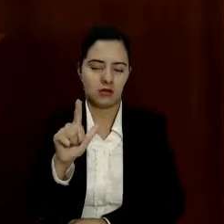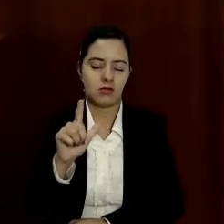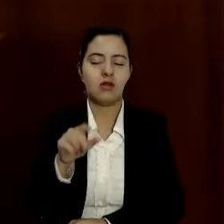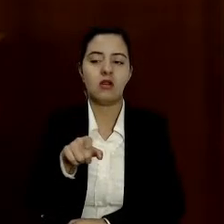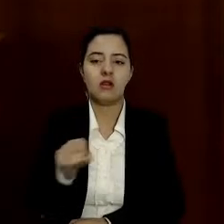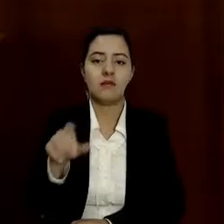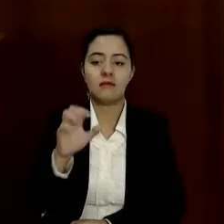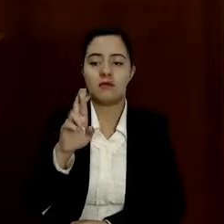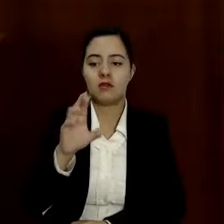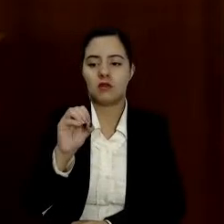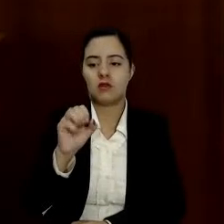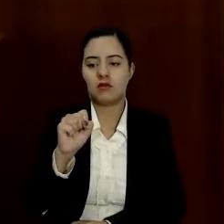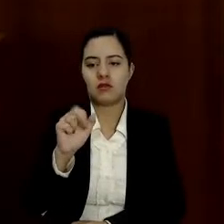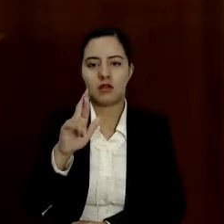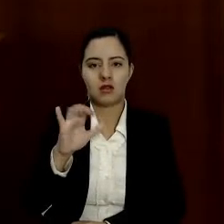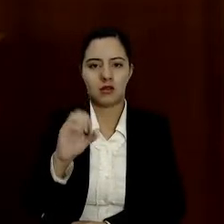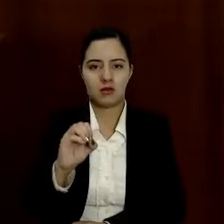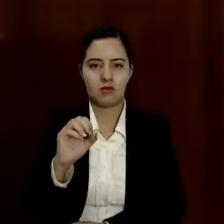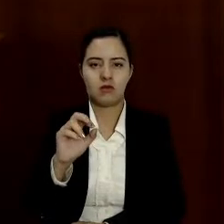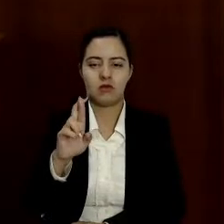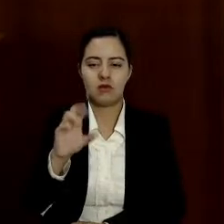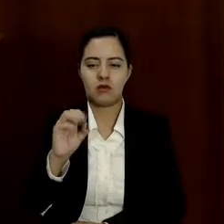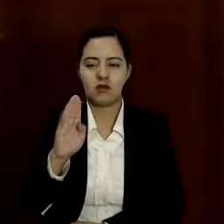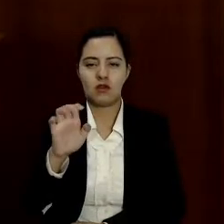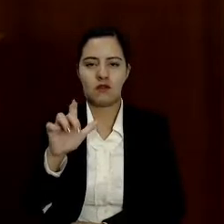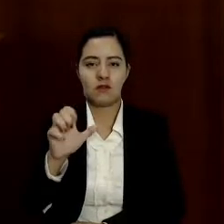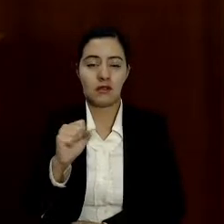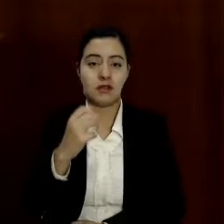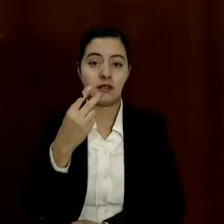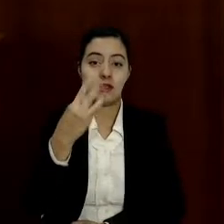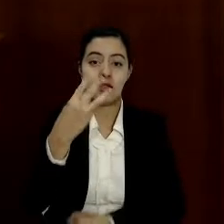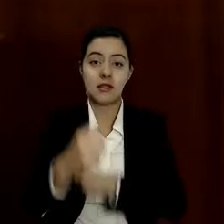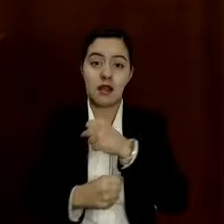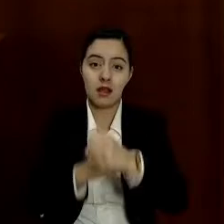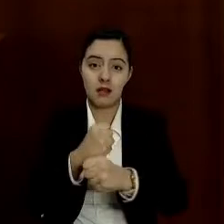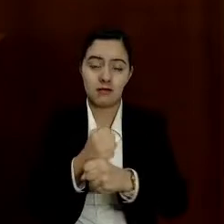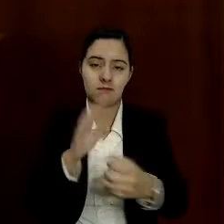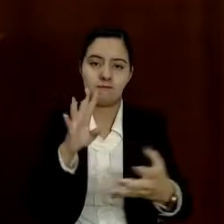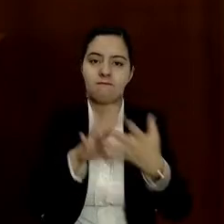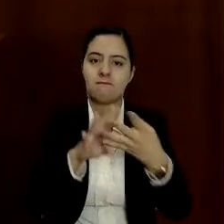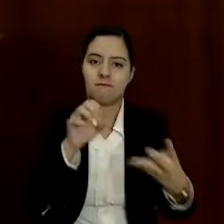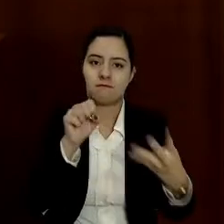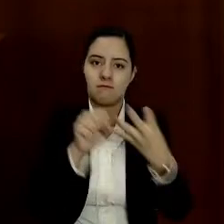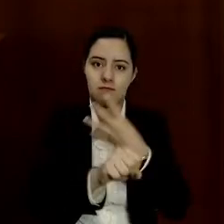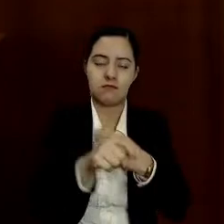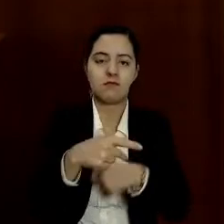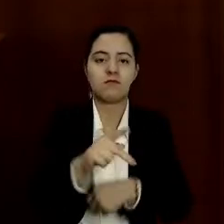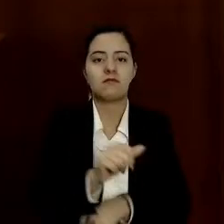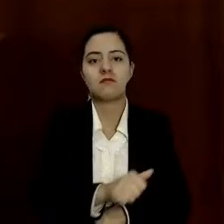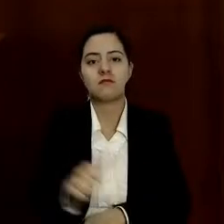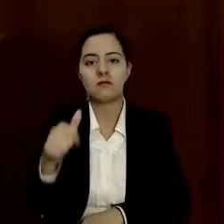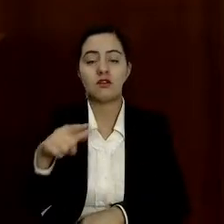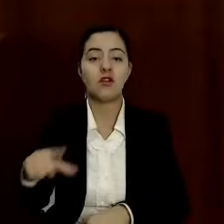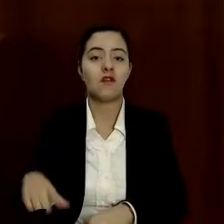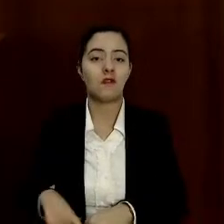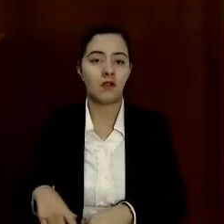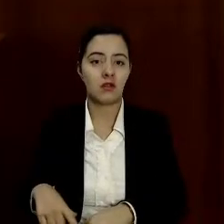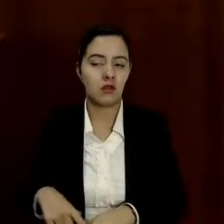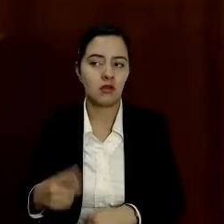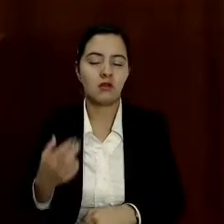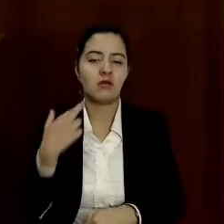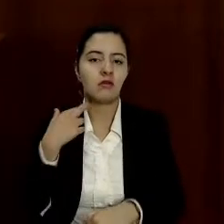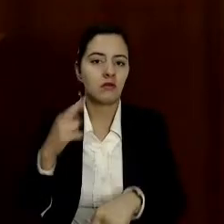cárcel 3 años, pero ninguno de sus rectores, exgobernadores, gobernadores y